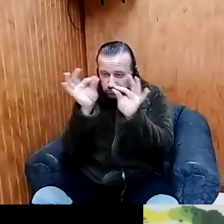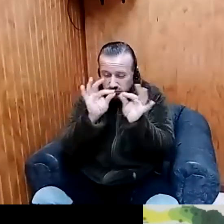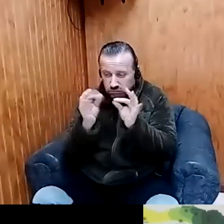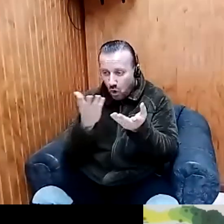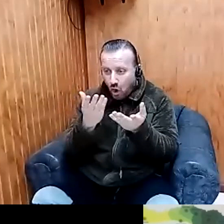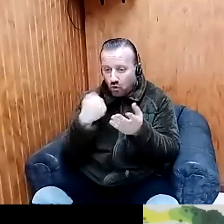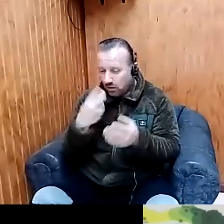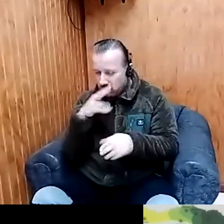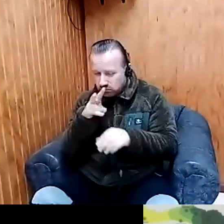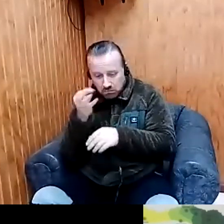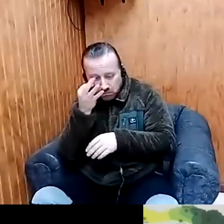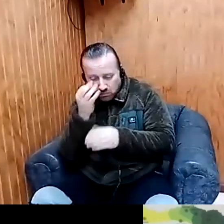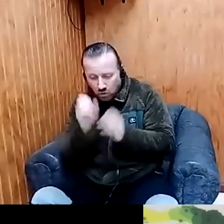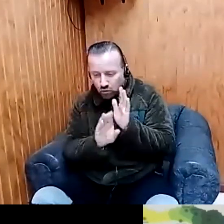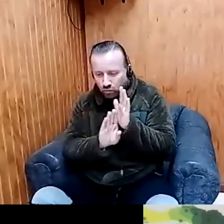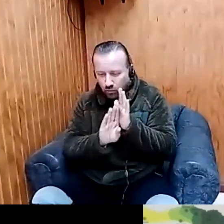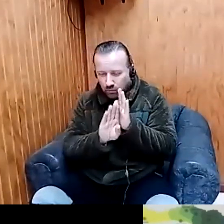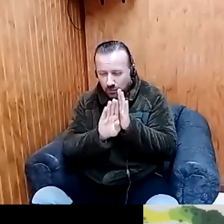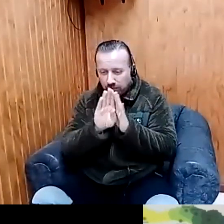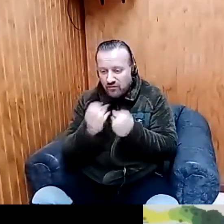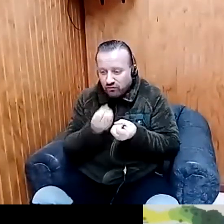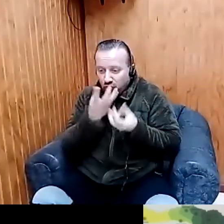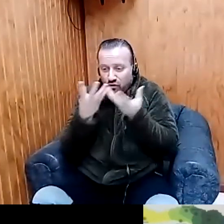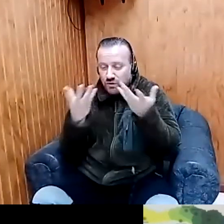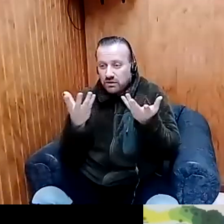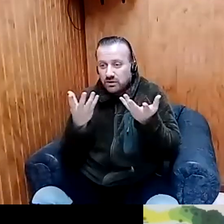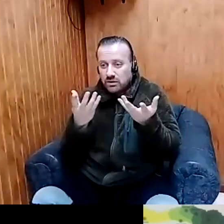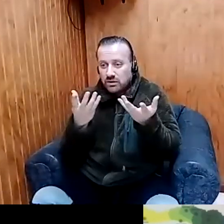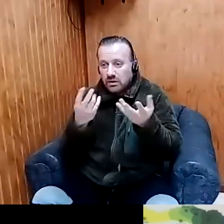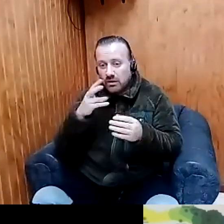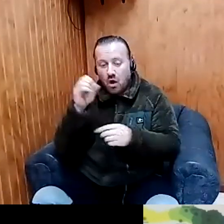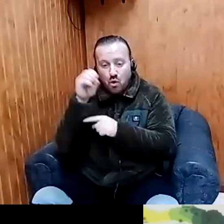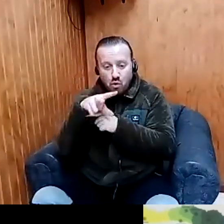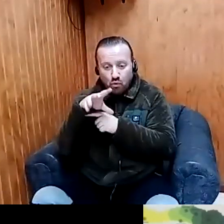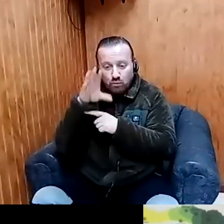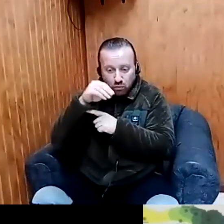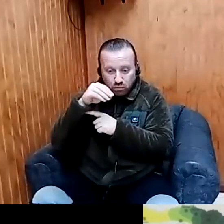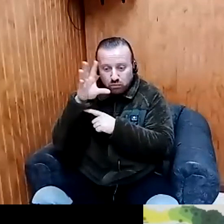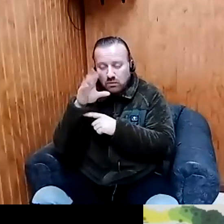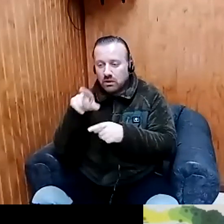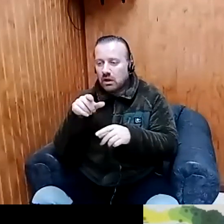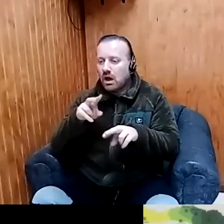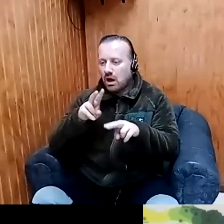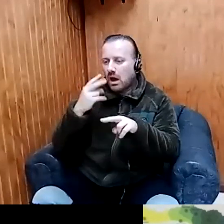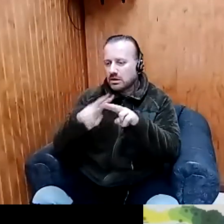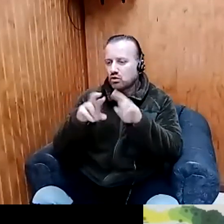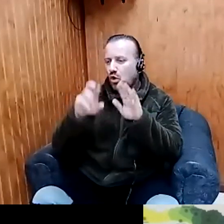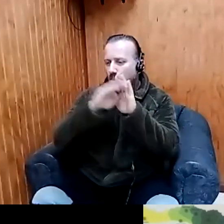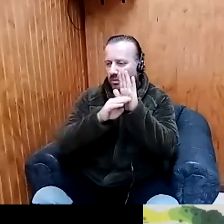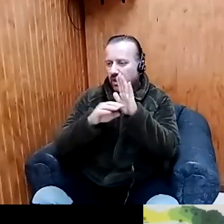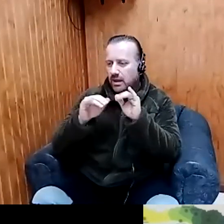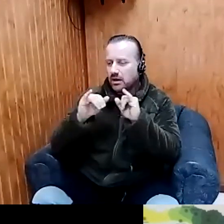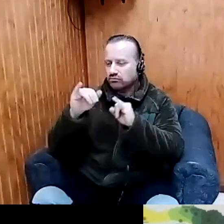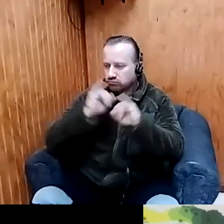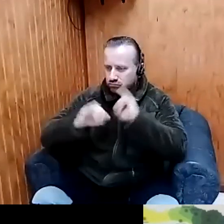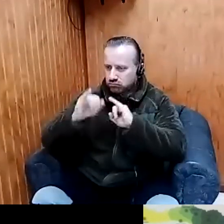de una planta y controlando más luz o menos luz, lo que estás haciendo es un programa informático. Por lo tanto, ahí siempre va a pasar lo que el programa